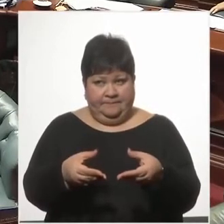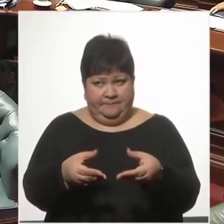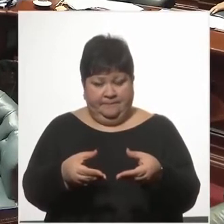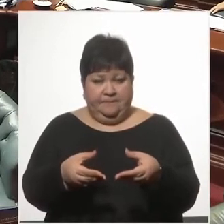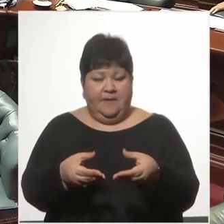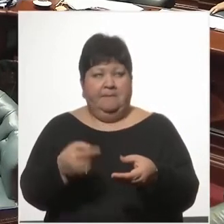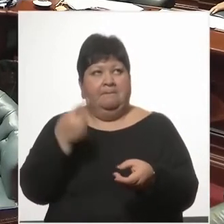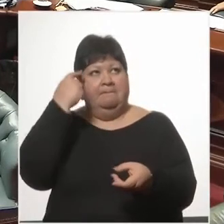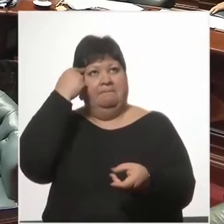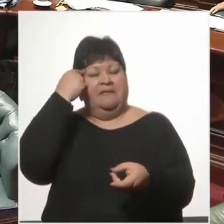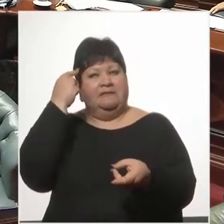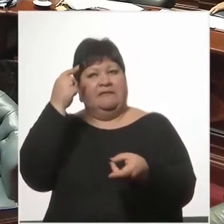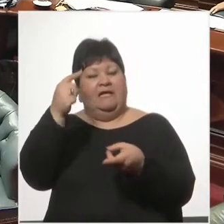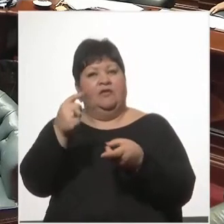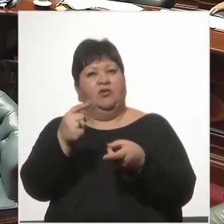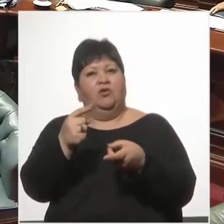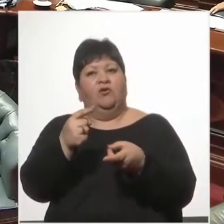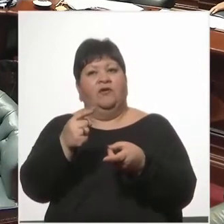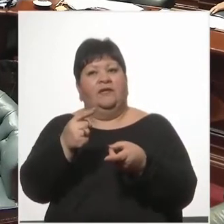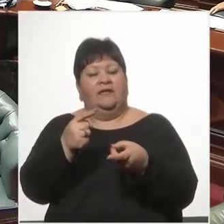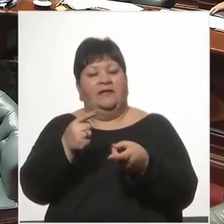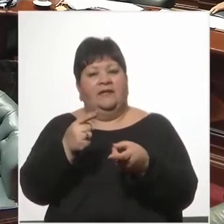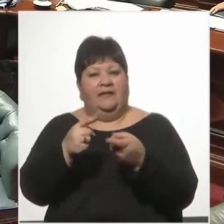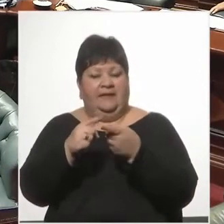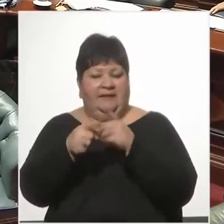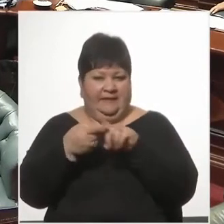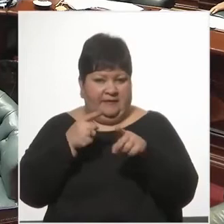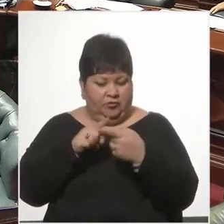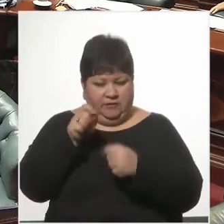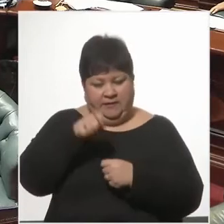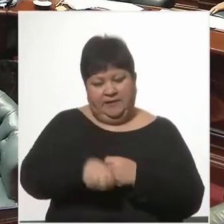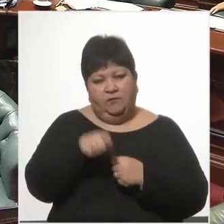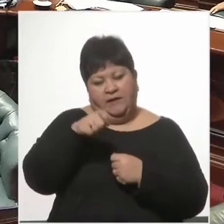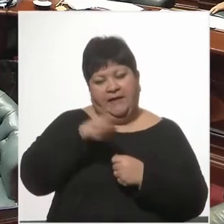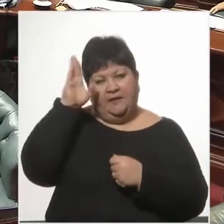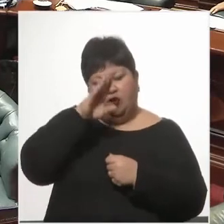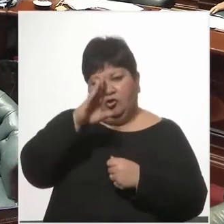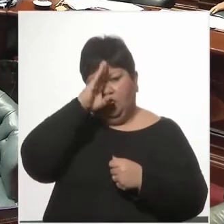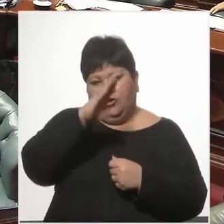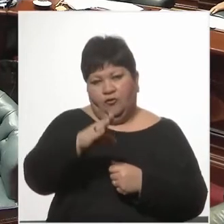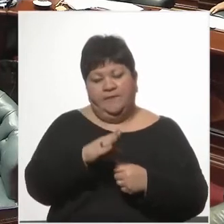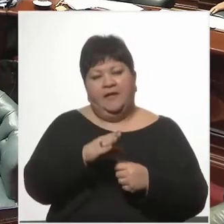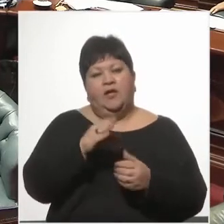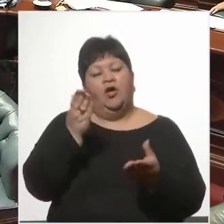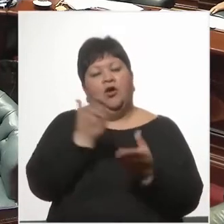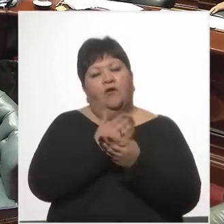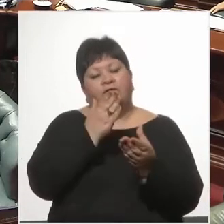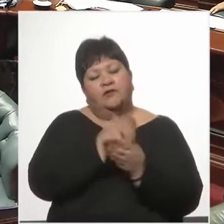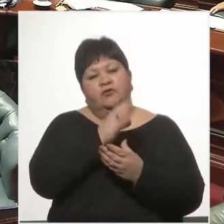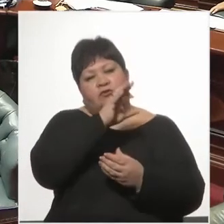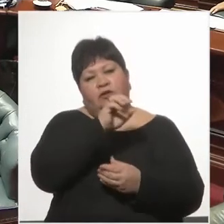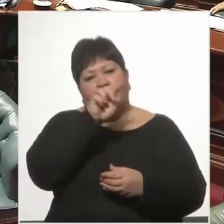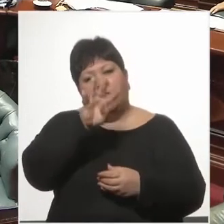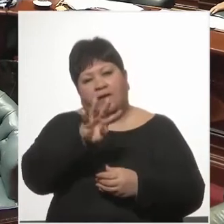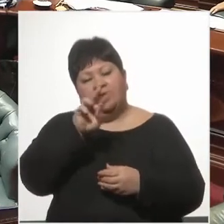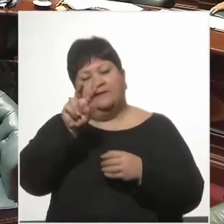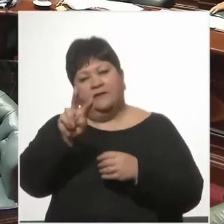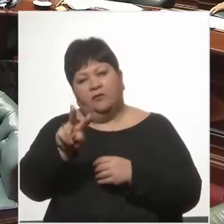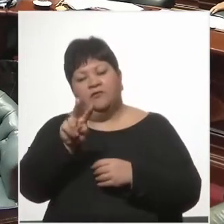las resoluciones relativas al Tribunal de Honor, según consta en el oficio número 042 del 3 de abril